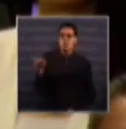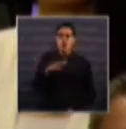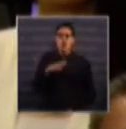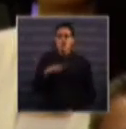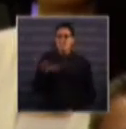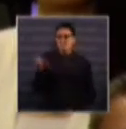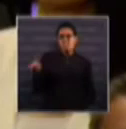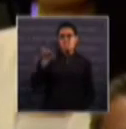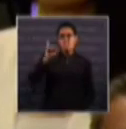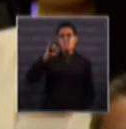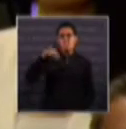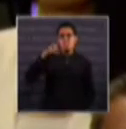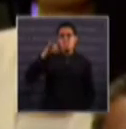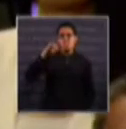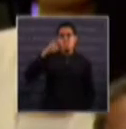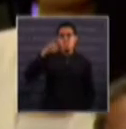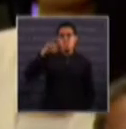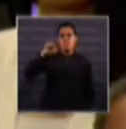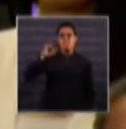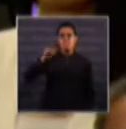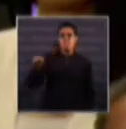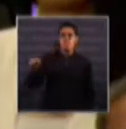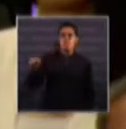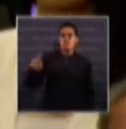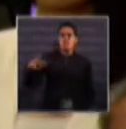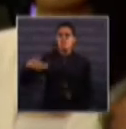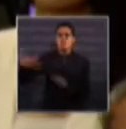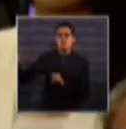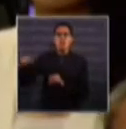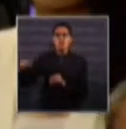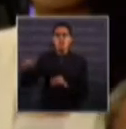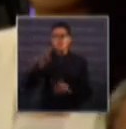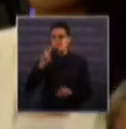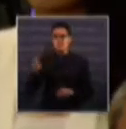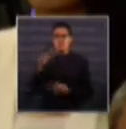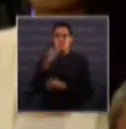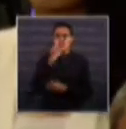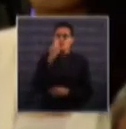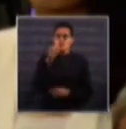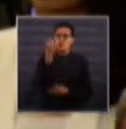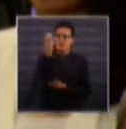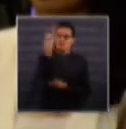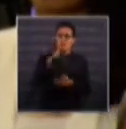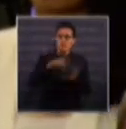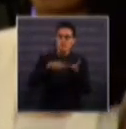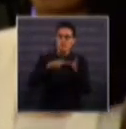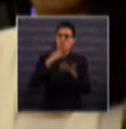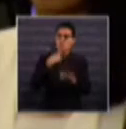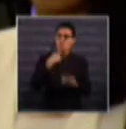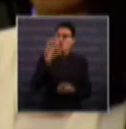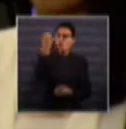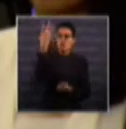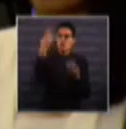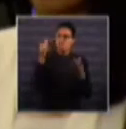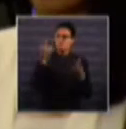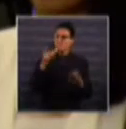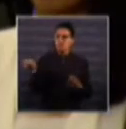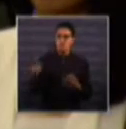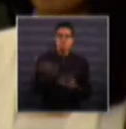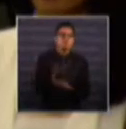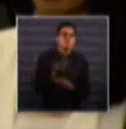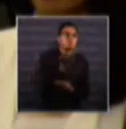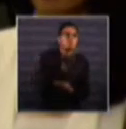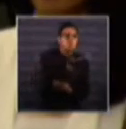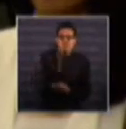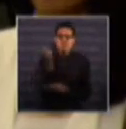las que dirigió una pregunta a Felipe Arturo Camarena. Que no supo ni por dónde. No supo por dónde. Porque hablaba de la migración que viene a León, de trabajadores